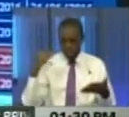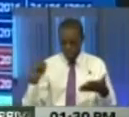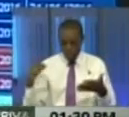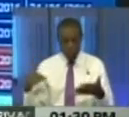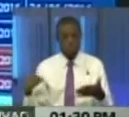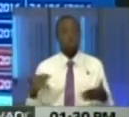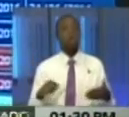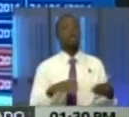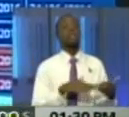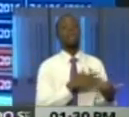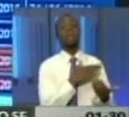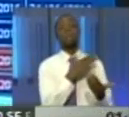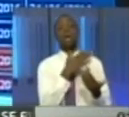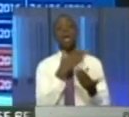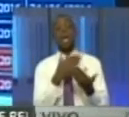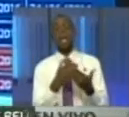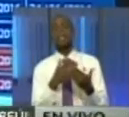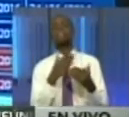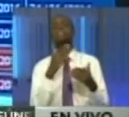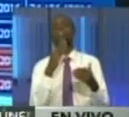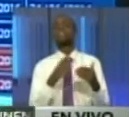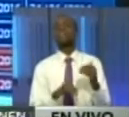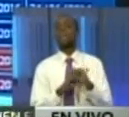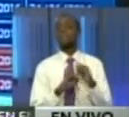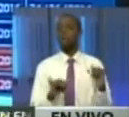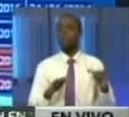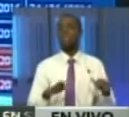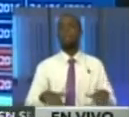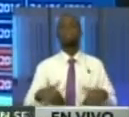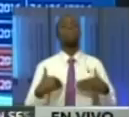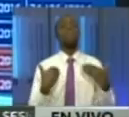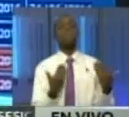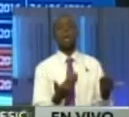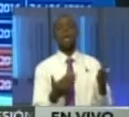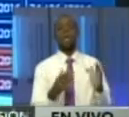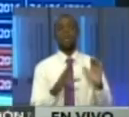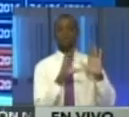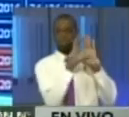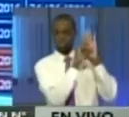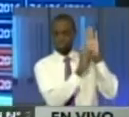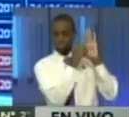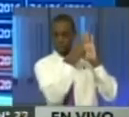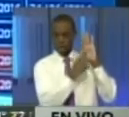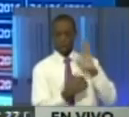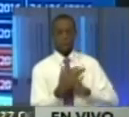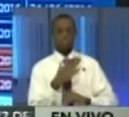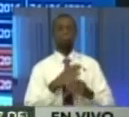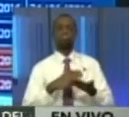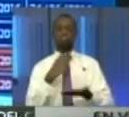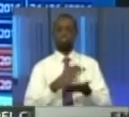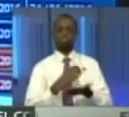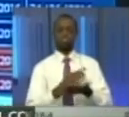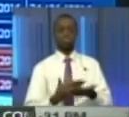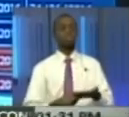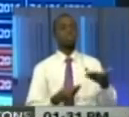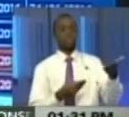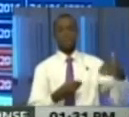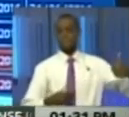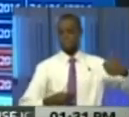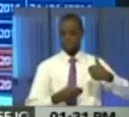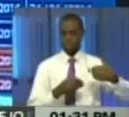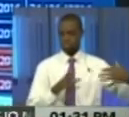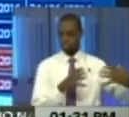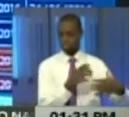terminó, como ustedes lo saben, en la emisión de la constancia de la constitución por parte del partido MUT,